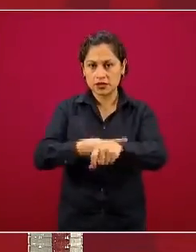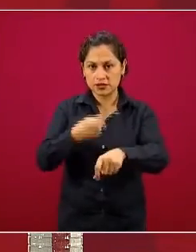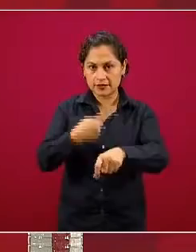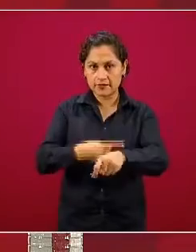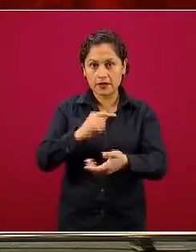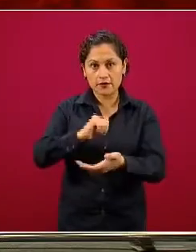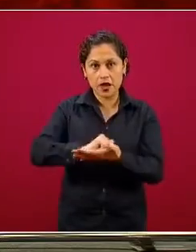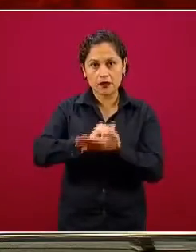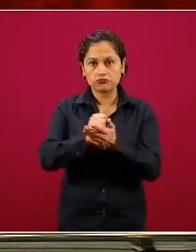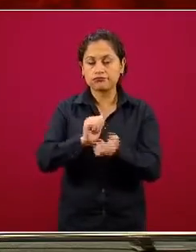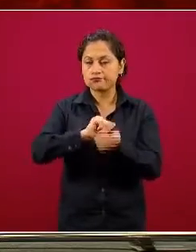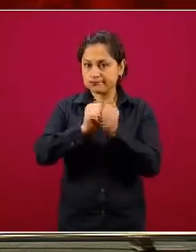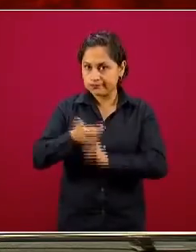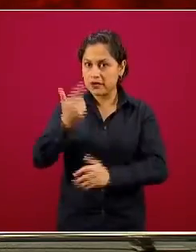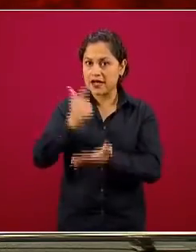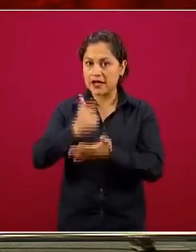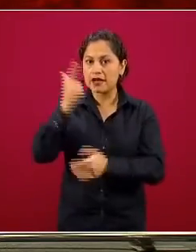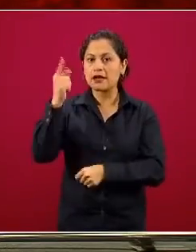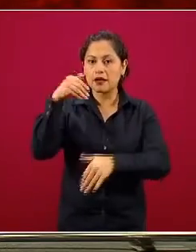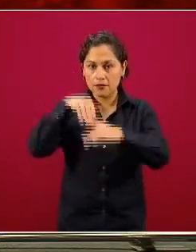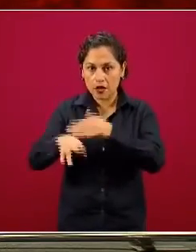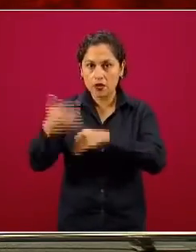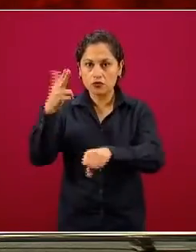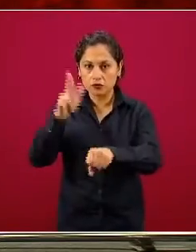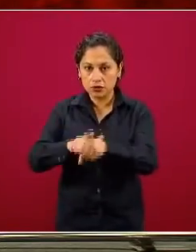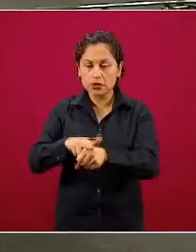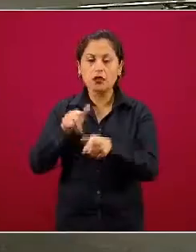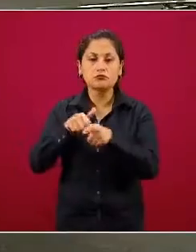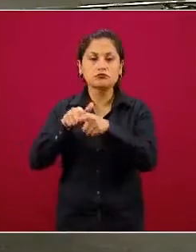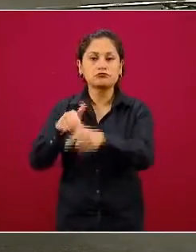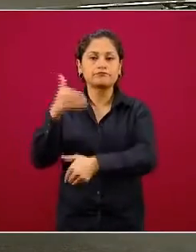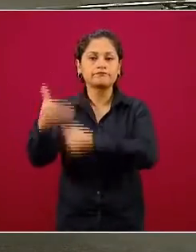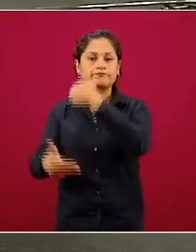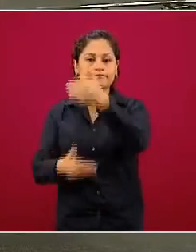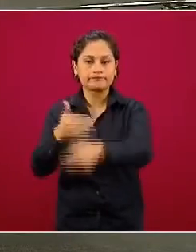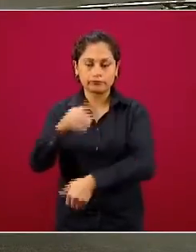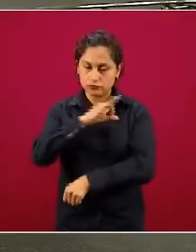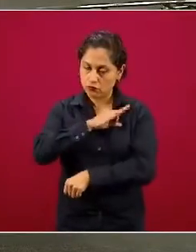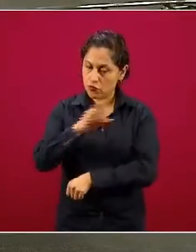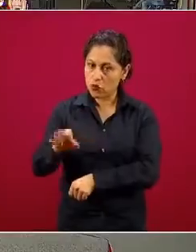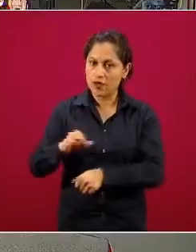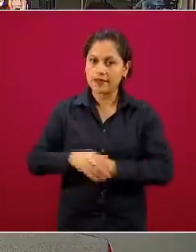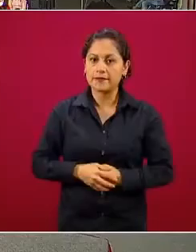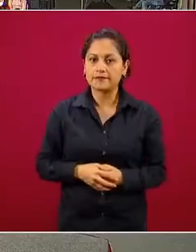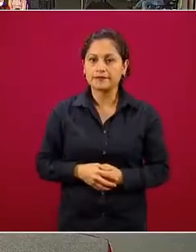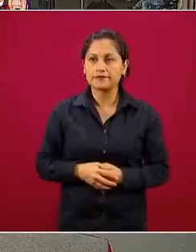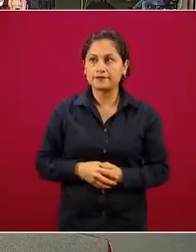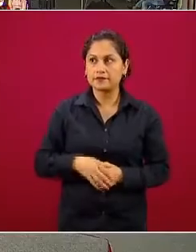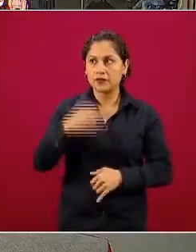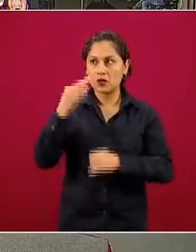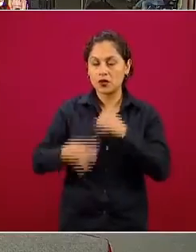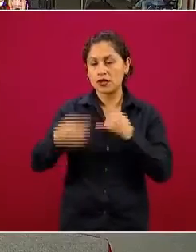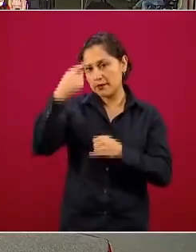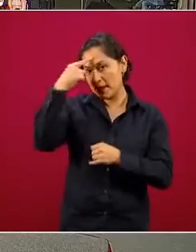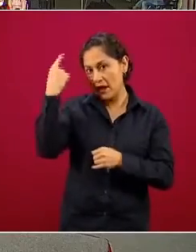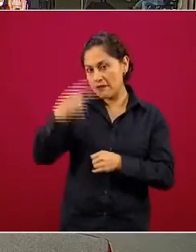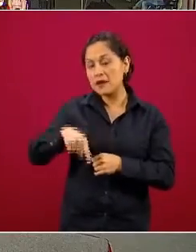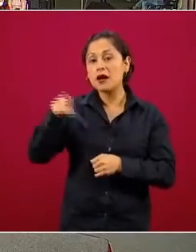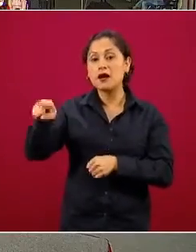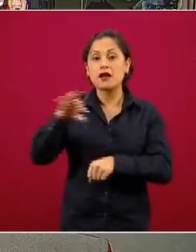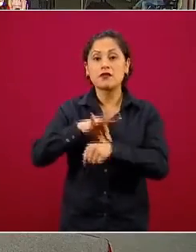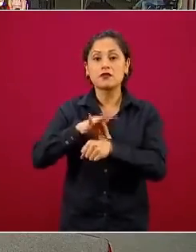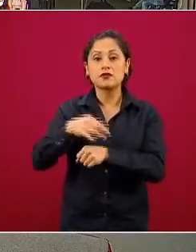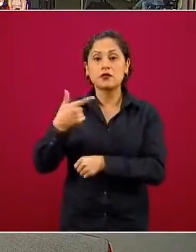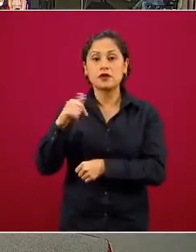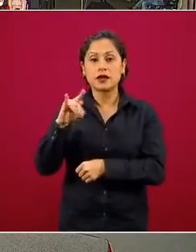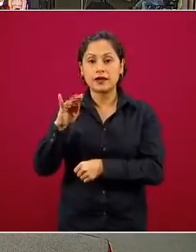COVID-19 tengan la posibilidad de seguirla teniendo. Ese es mi comentario. La última para el doctor Gatell, que manejan las cifras